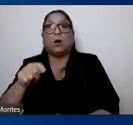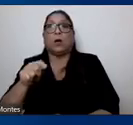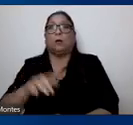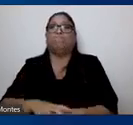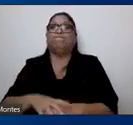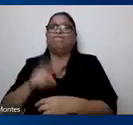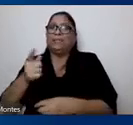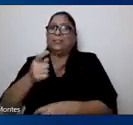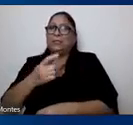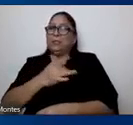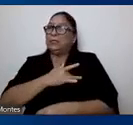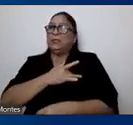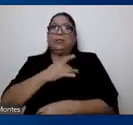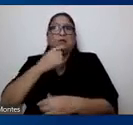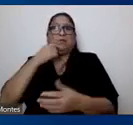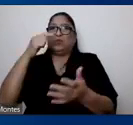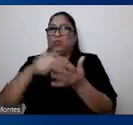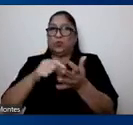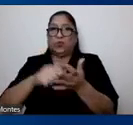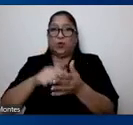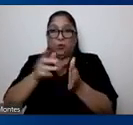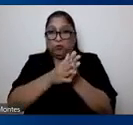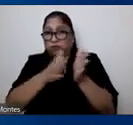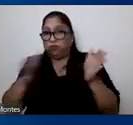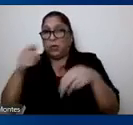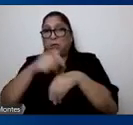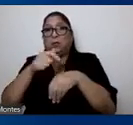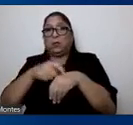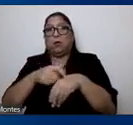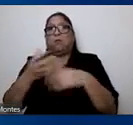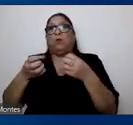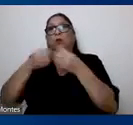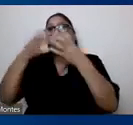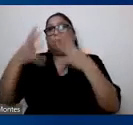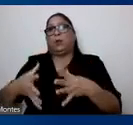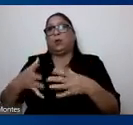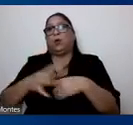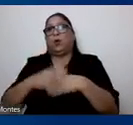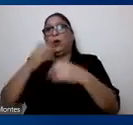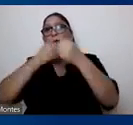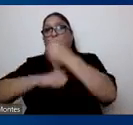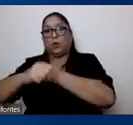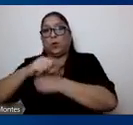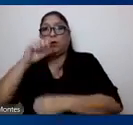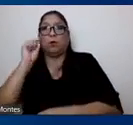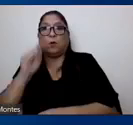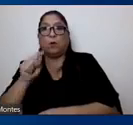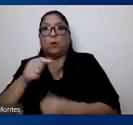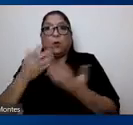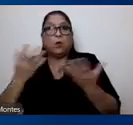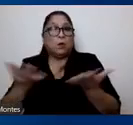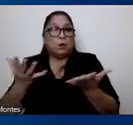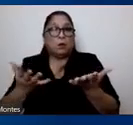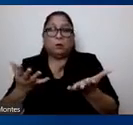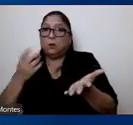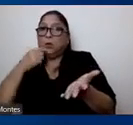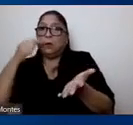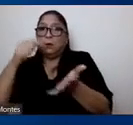víctima de este periodo al perder a su hijo. 3 de julio del